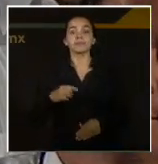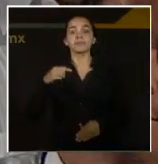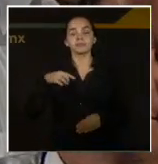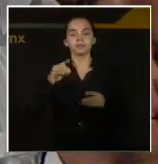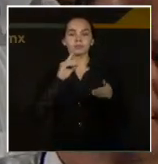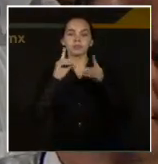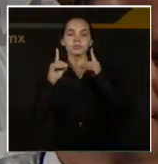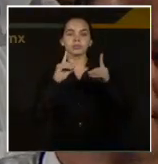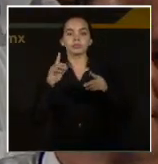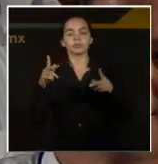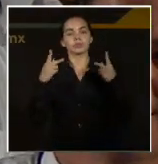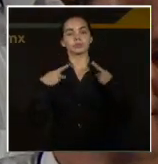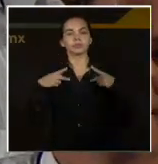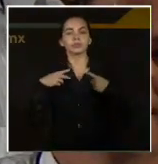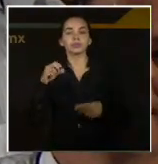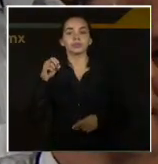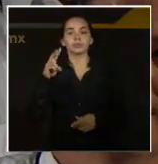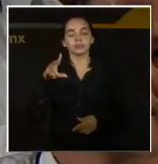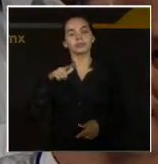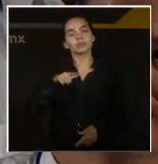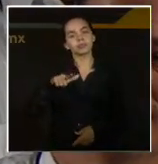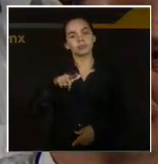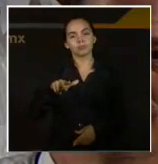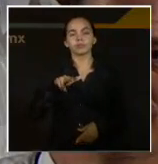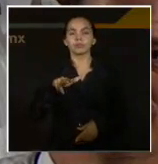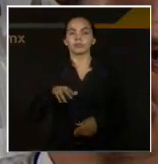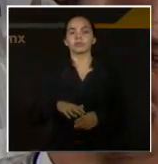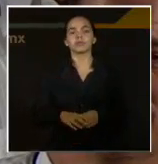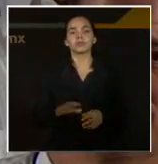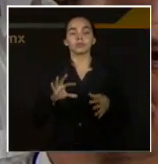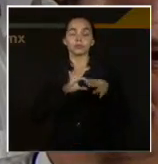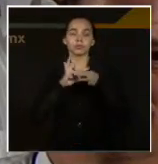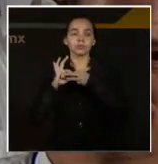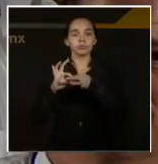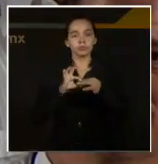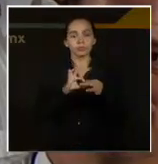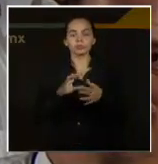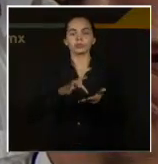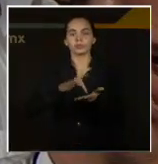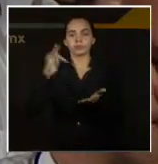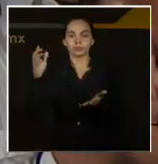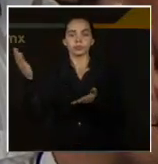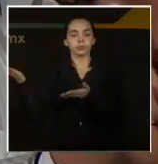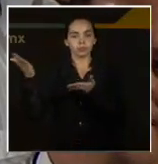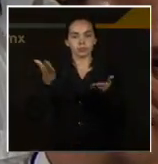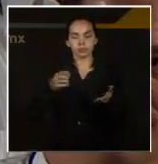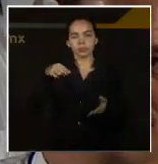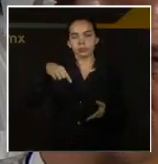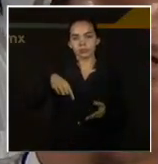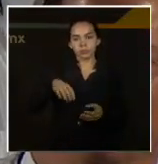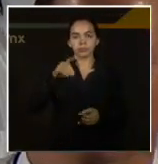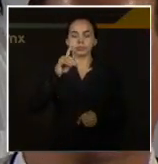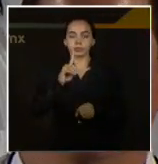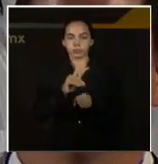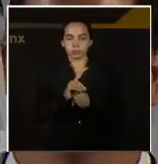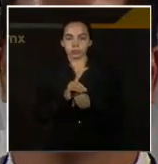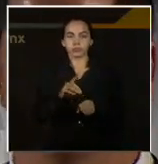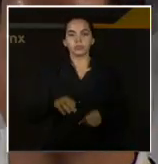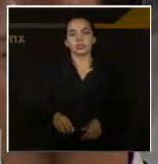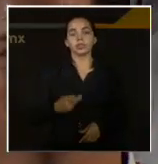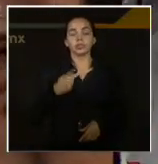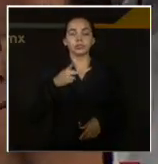Debate Ciudadano 2018. A las organizaciones civiles, gracias por participar en este evento, que por